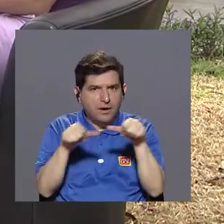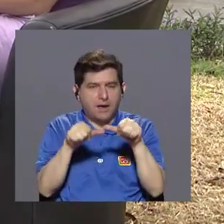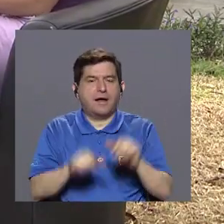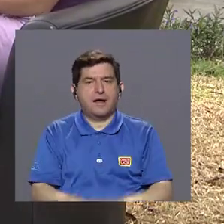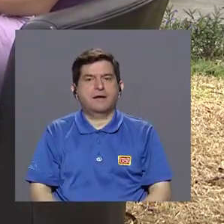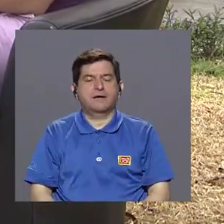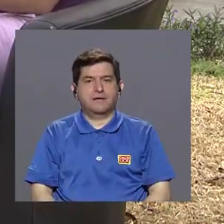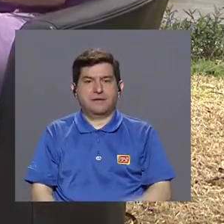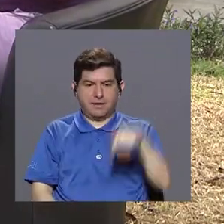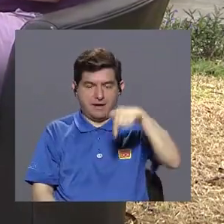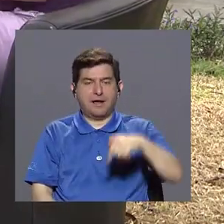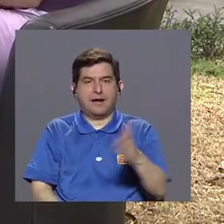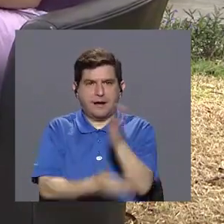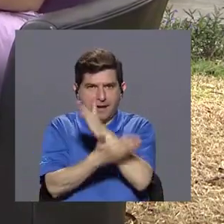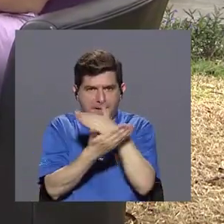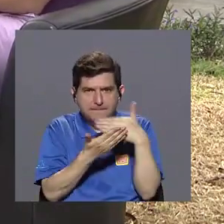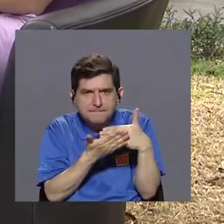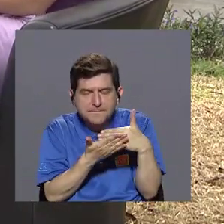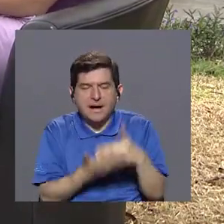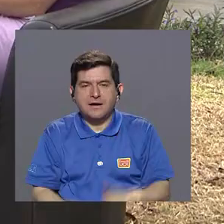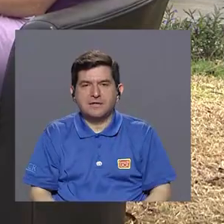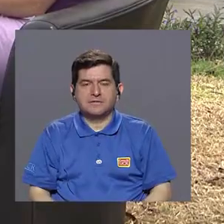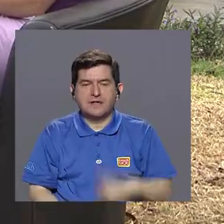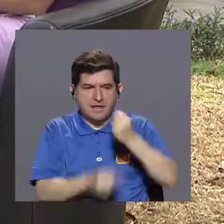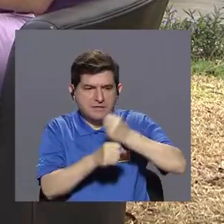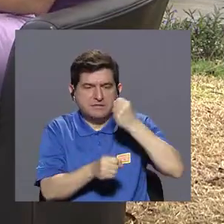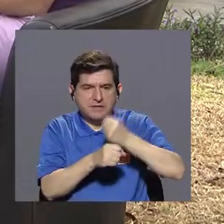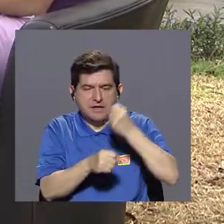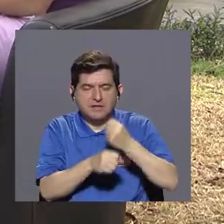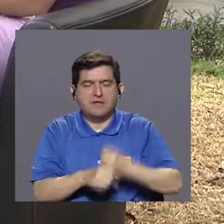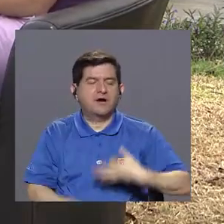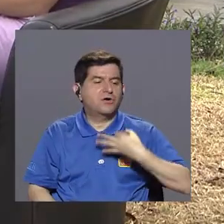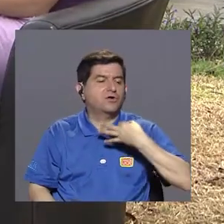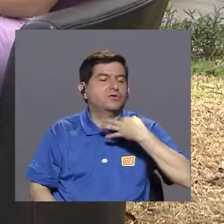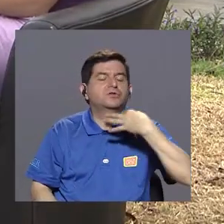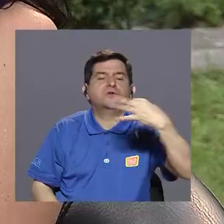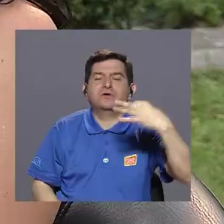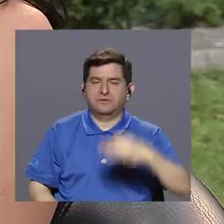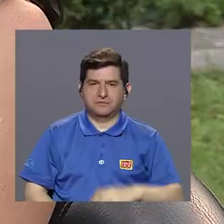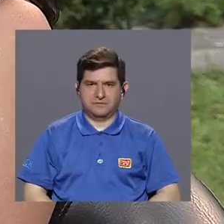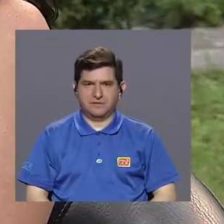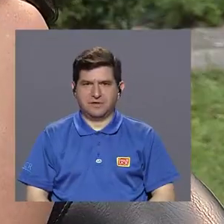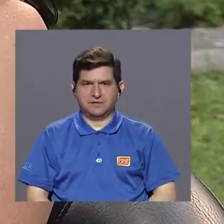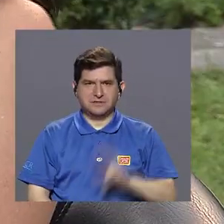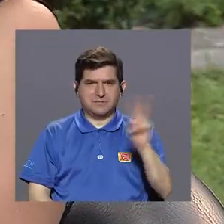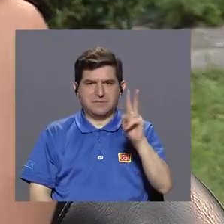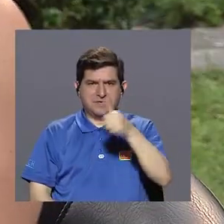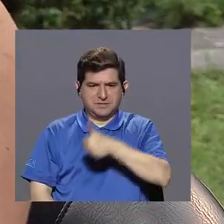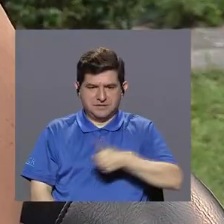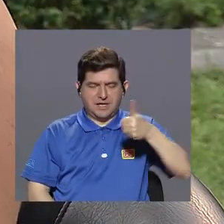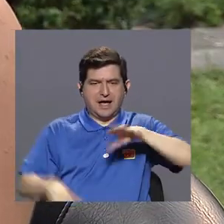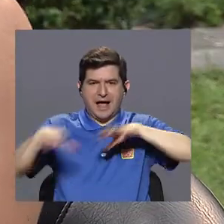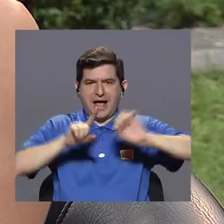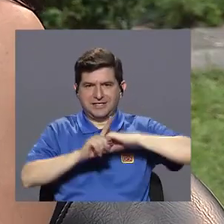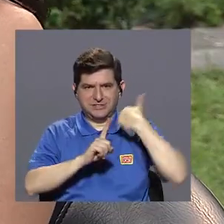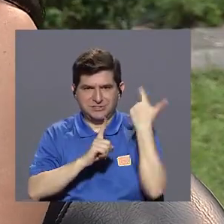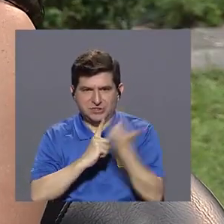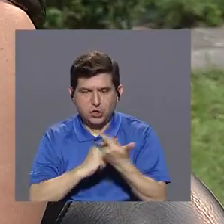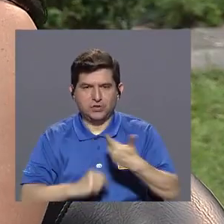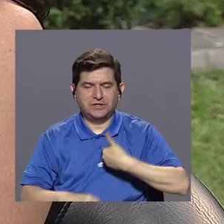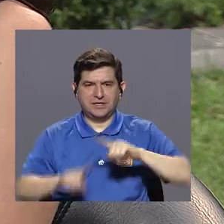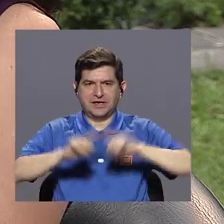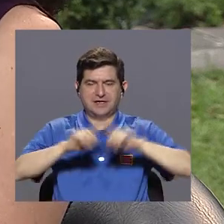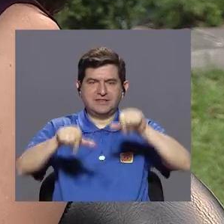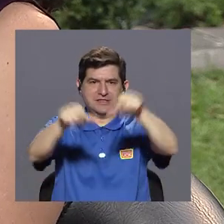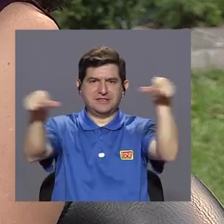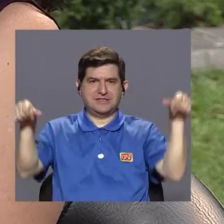¿verdad?, también uh-huh. que forman parte del trabajo universitario todos los días. Claro. La Vicerrectoría de Acción Social entonces tiene